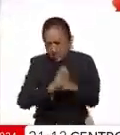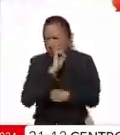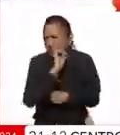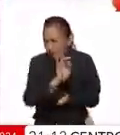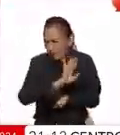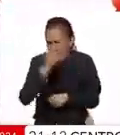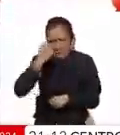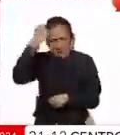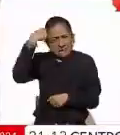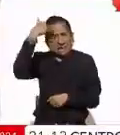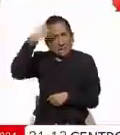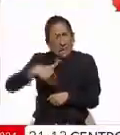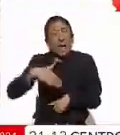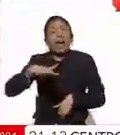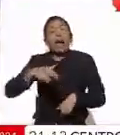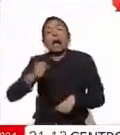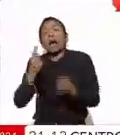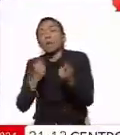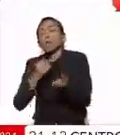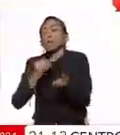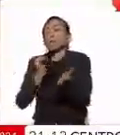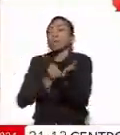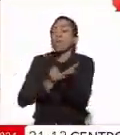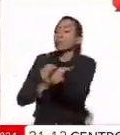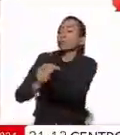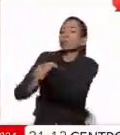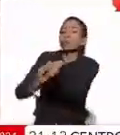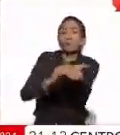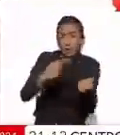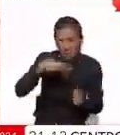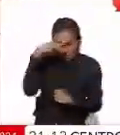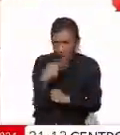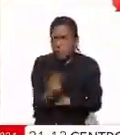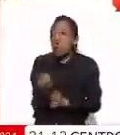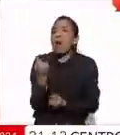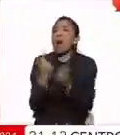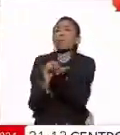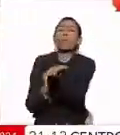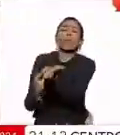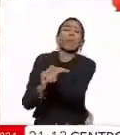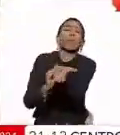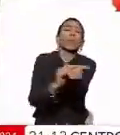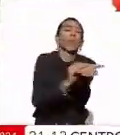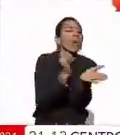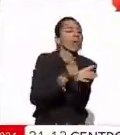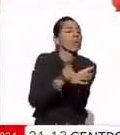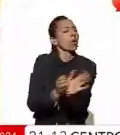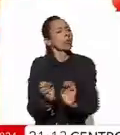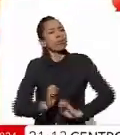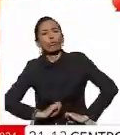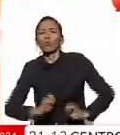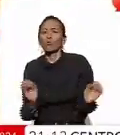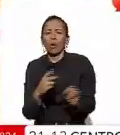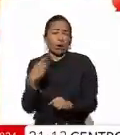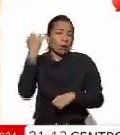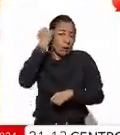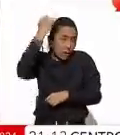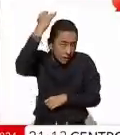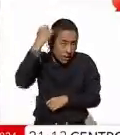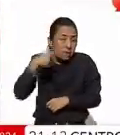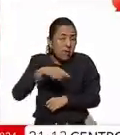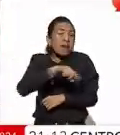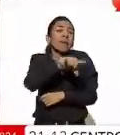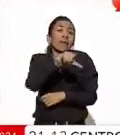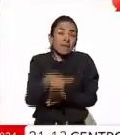parte de la condonación de impuestos. México tuvo una parte de condonación de impuestos muy fuerte, una política en donde condonaba impuestos, pero al final del día tenía